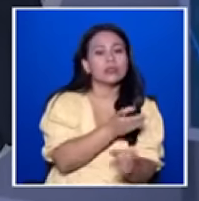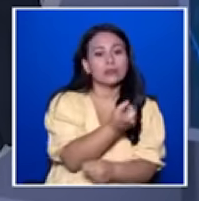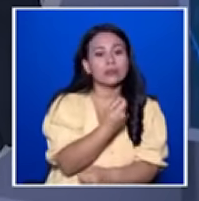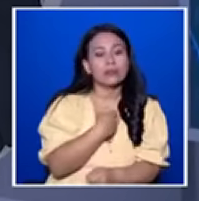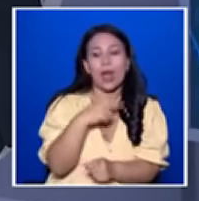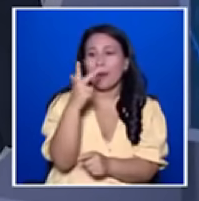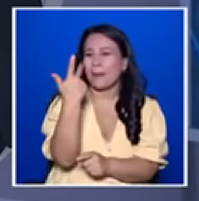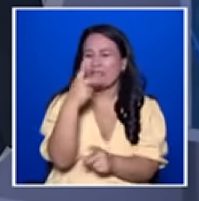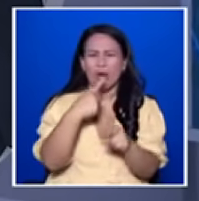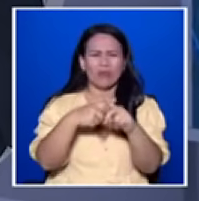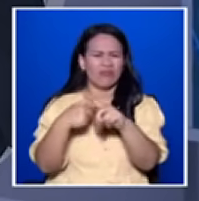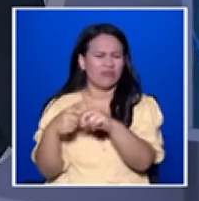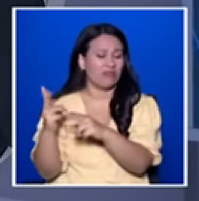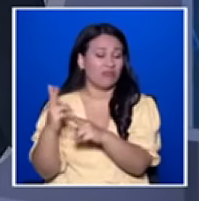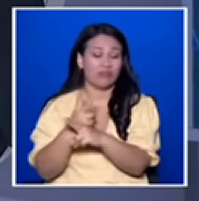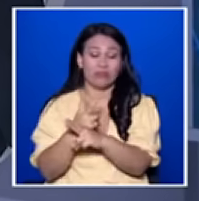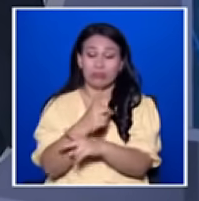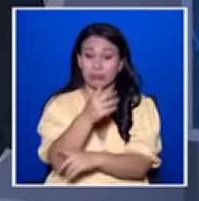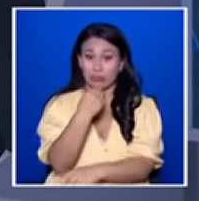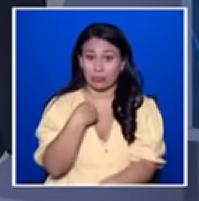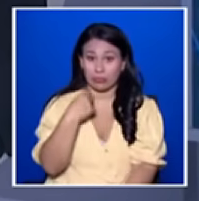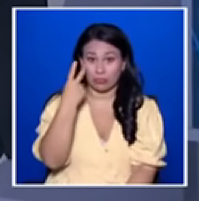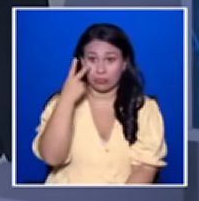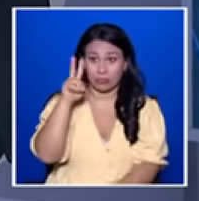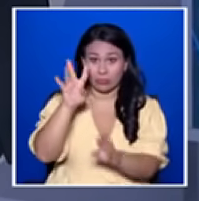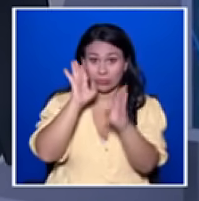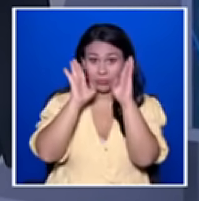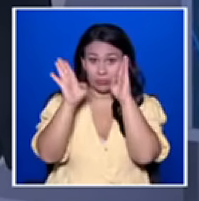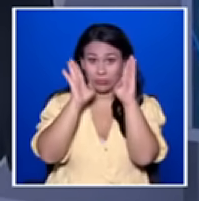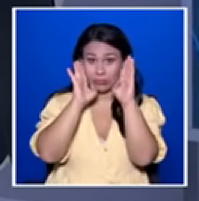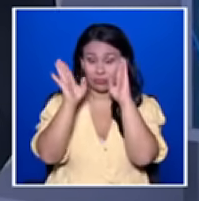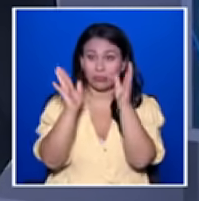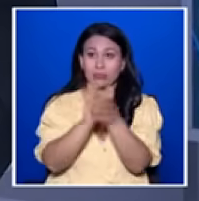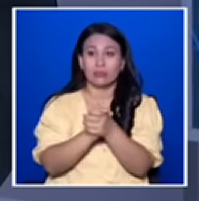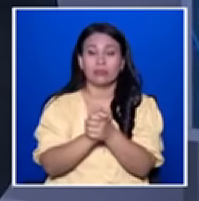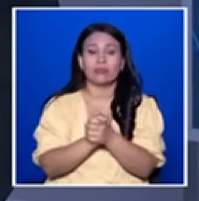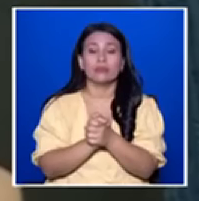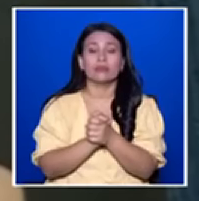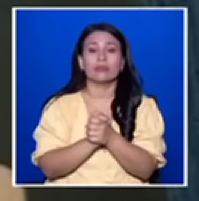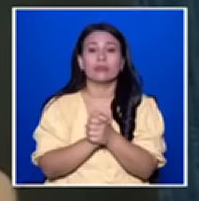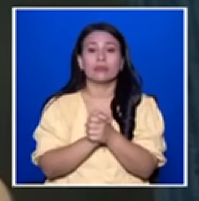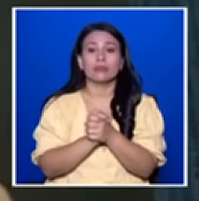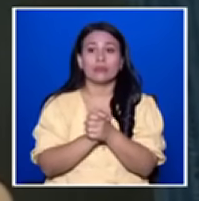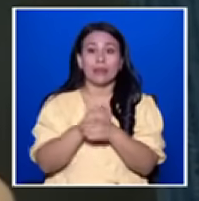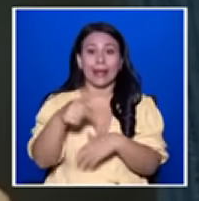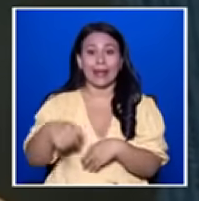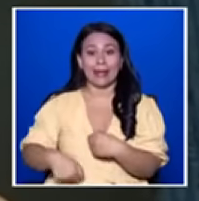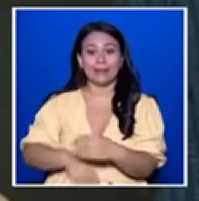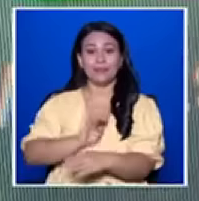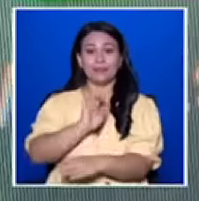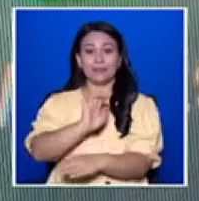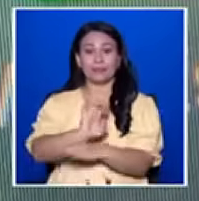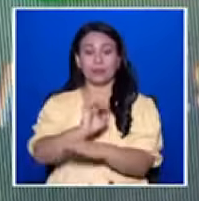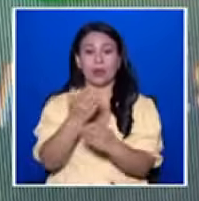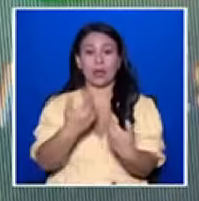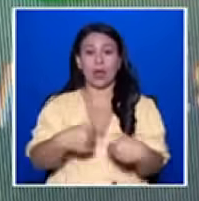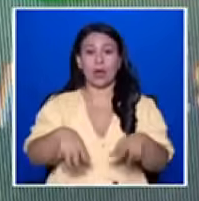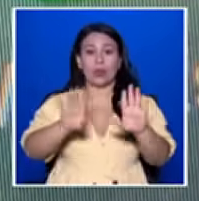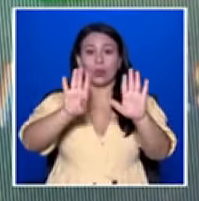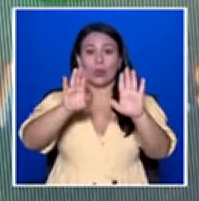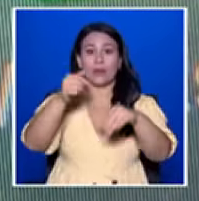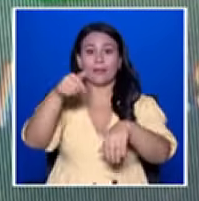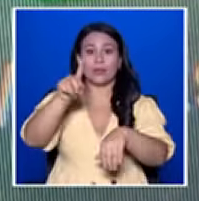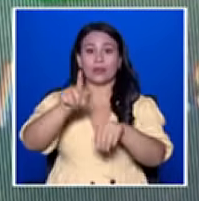a estos links. Así que Adriana Bermeo nos tiene más detalles. Presten atención. En Ecuador, al menos 9 millones